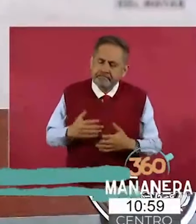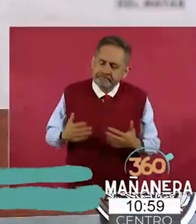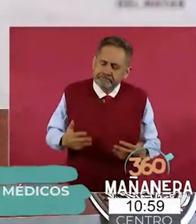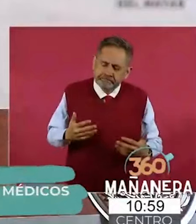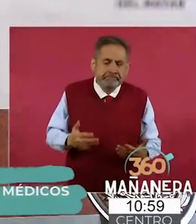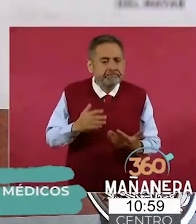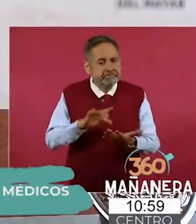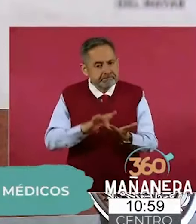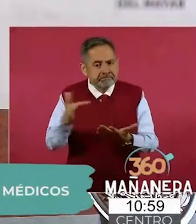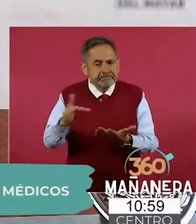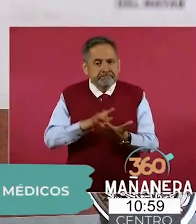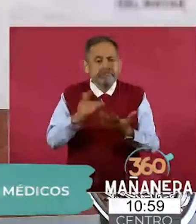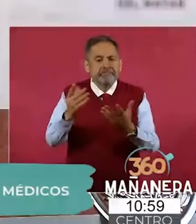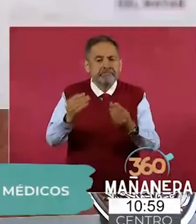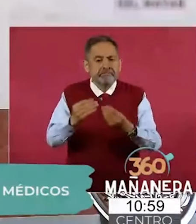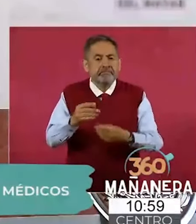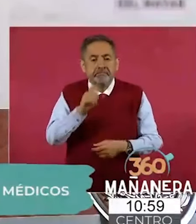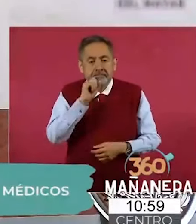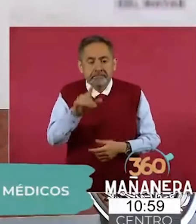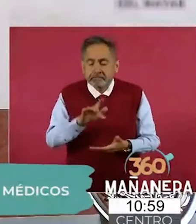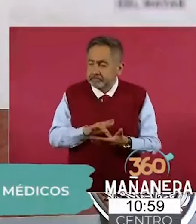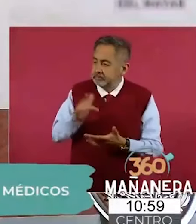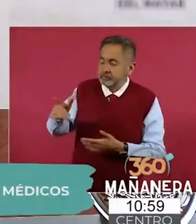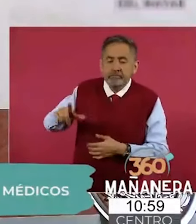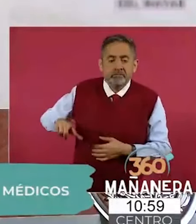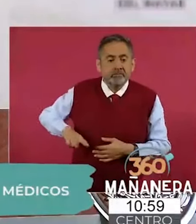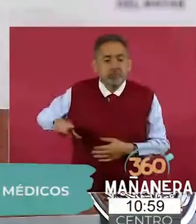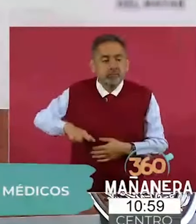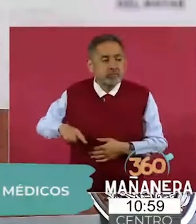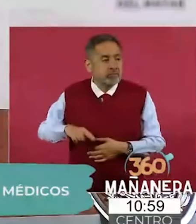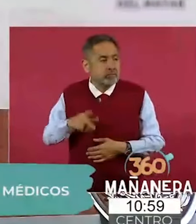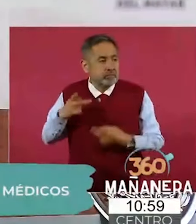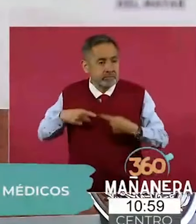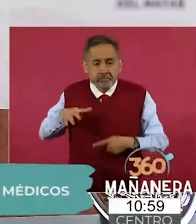Agradecerle mucho al gobierno y al pueblo de Cuba